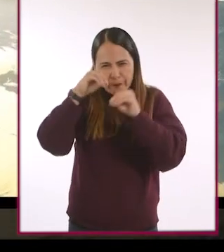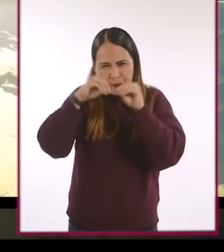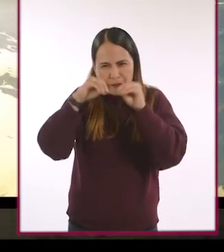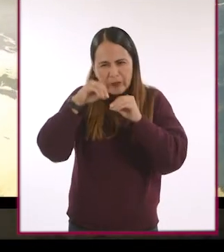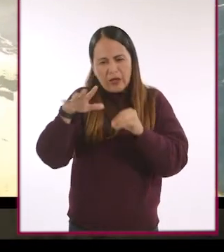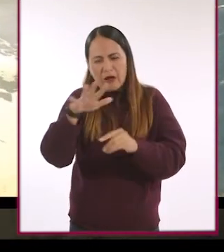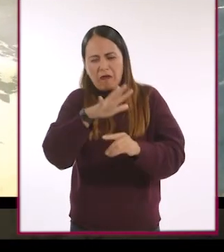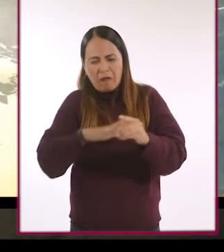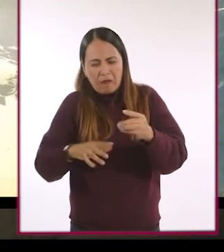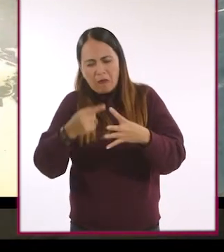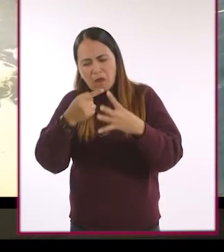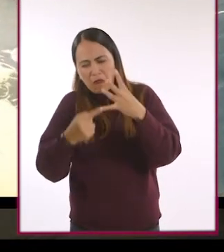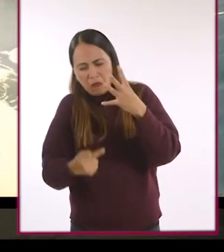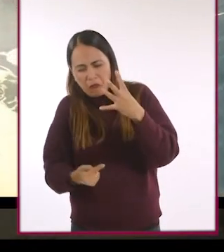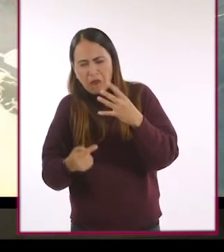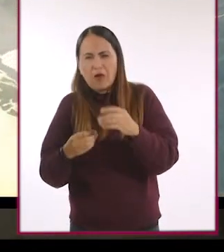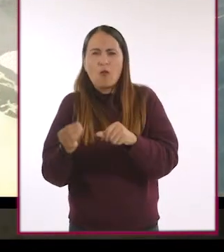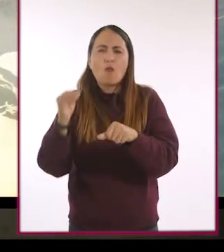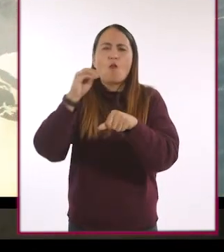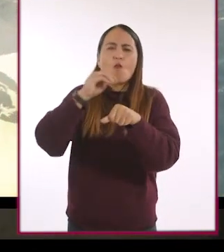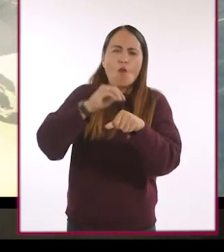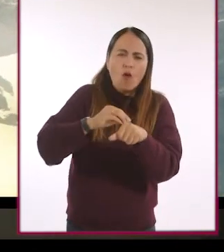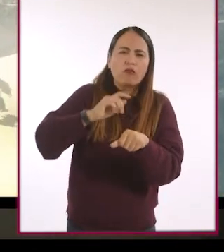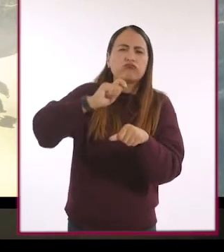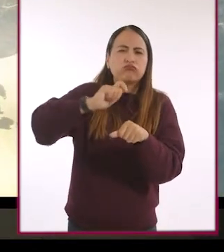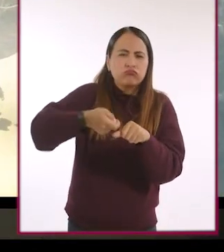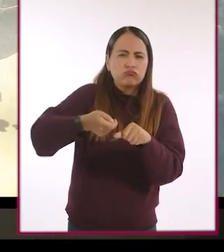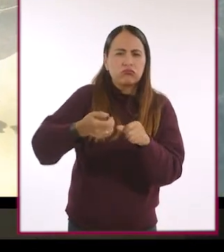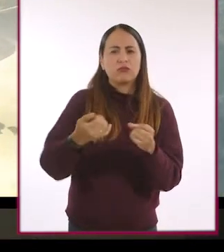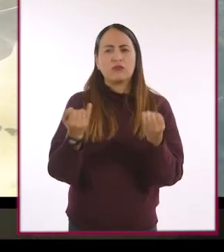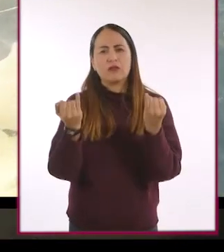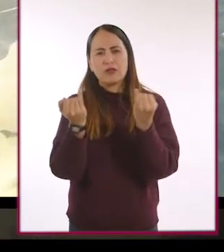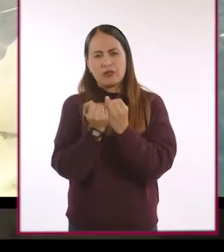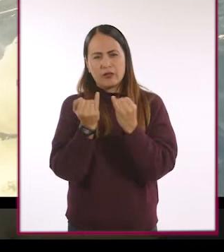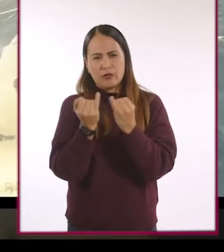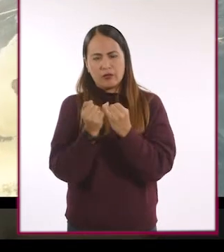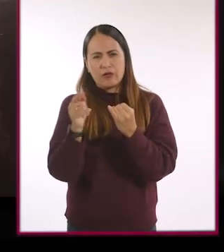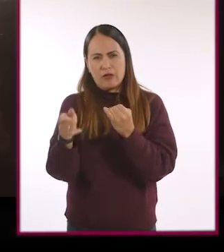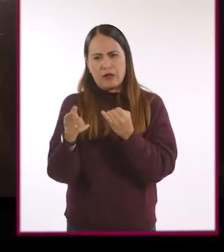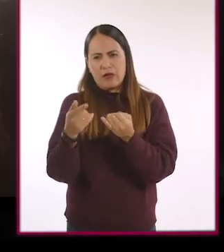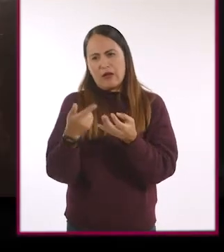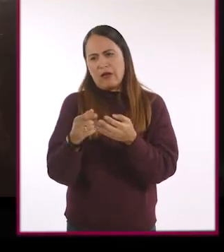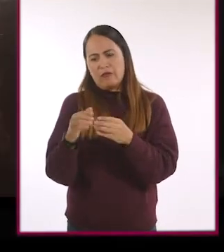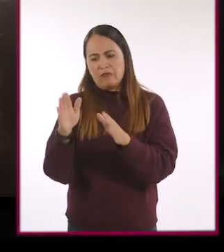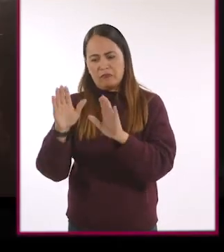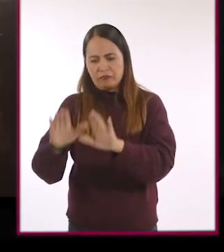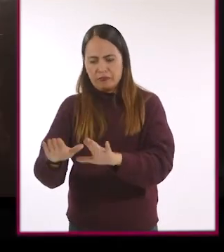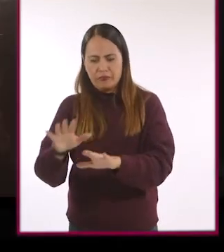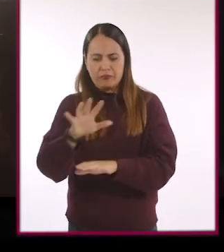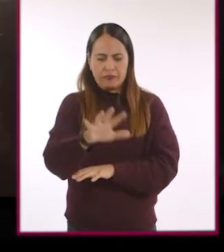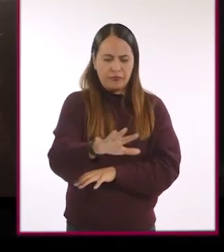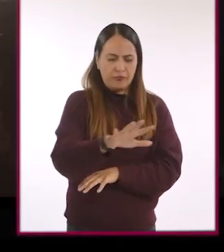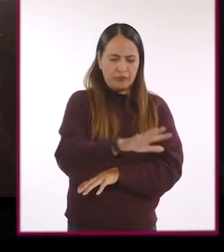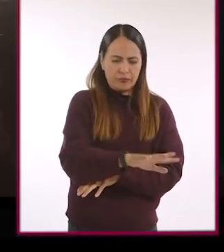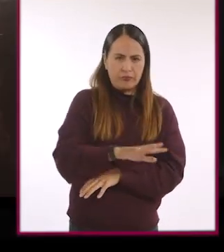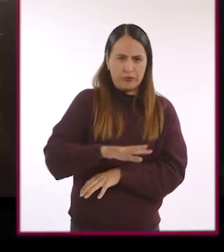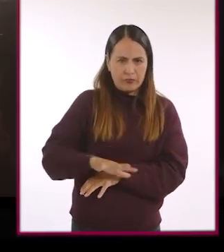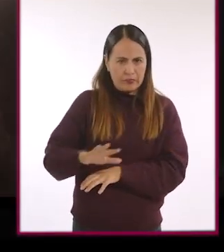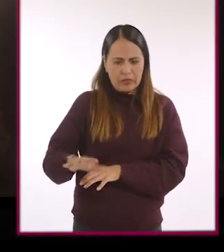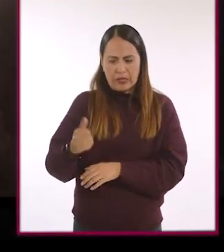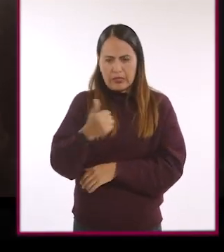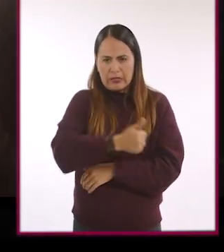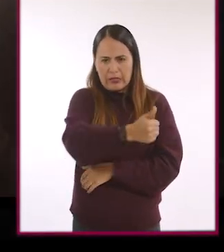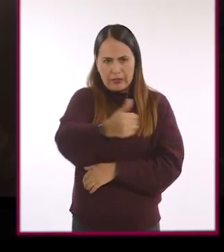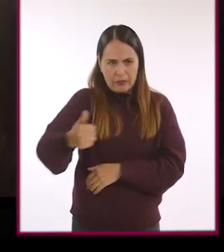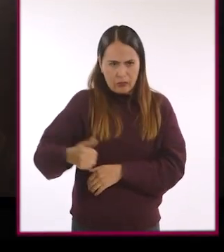los elementos, se trabajaron cada uno de ellos de manera individual. Después de esto, lo que se hace es que